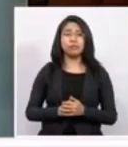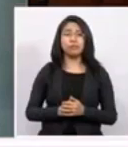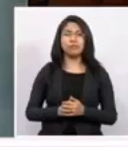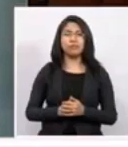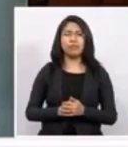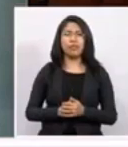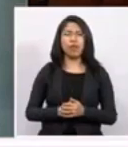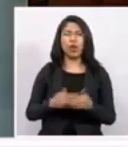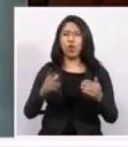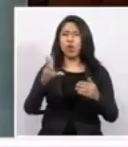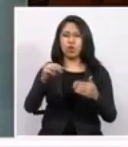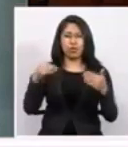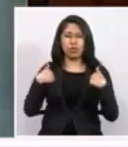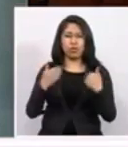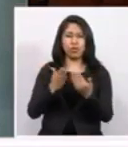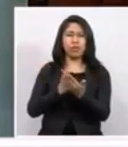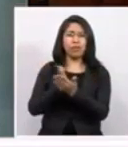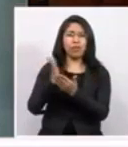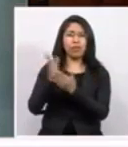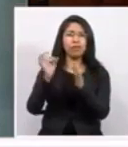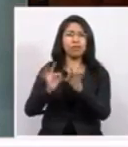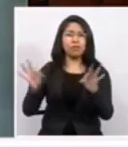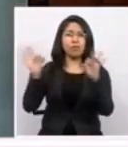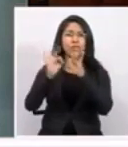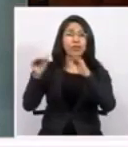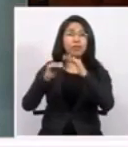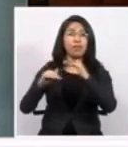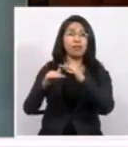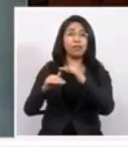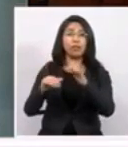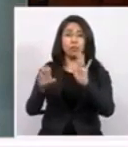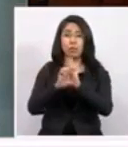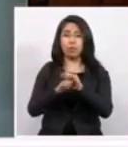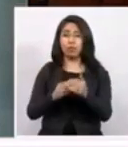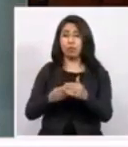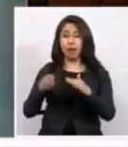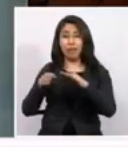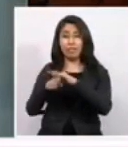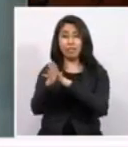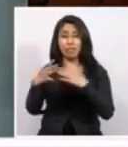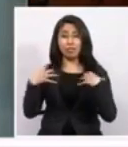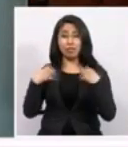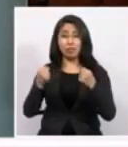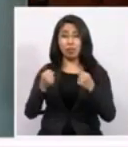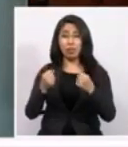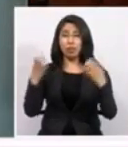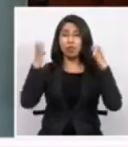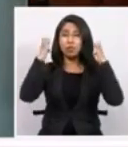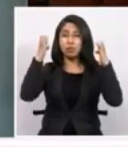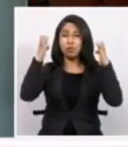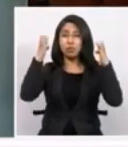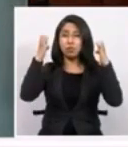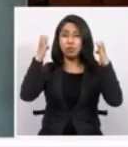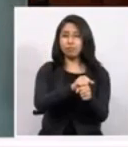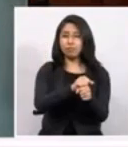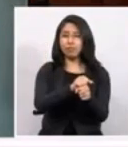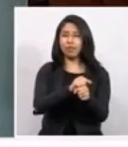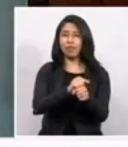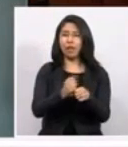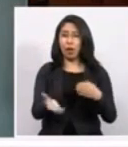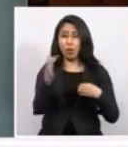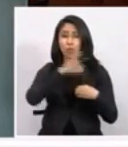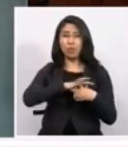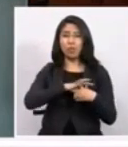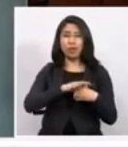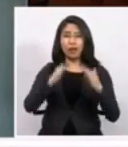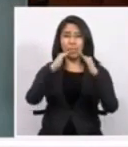está privado de los derechos fundamentales, como los de acceso a la salud, a la educación, al trabajo, a los ingresos,